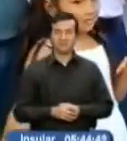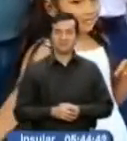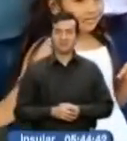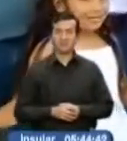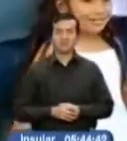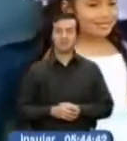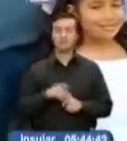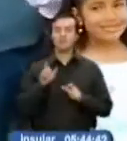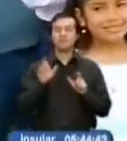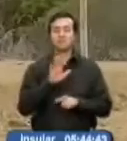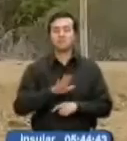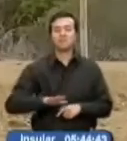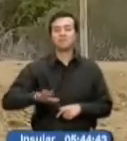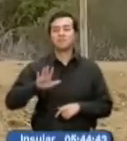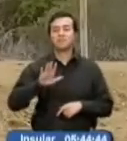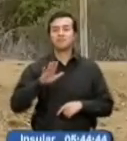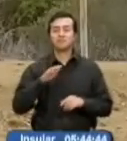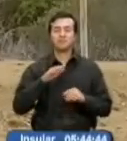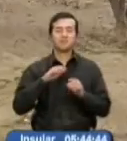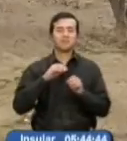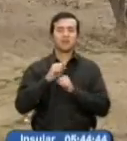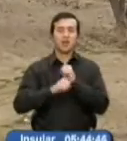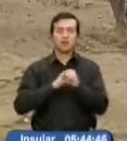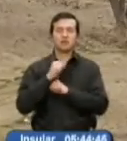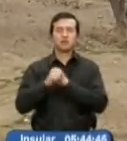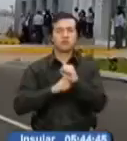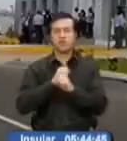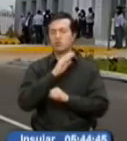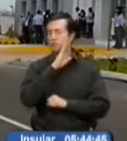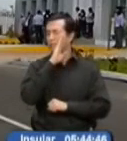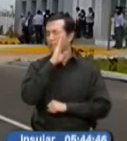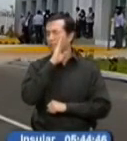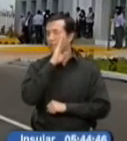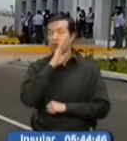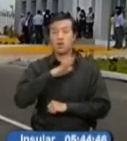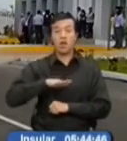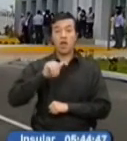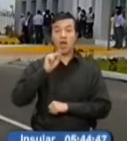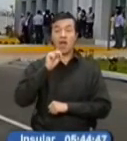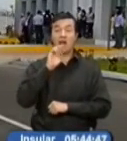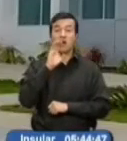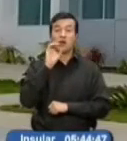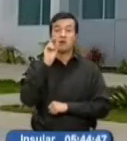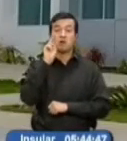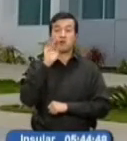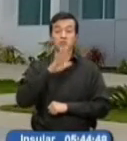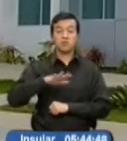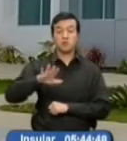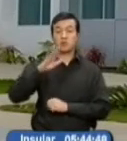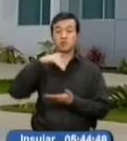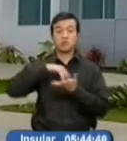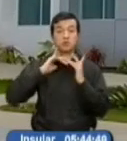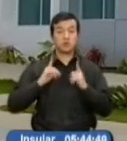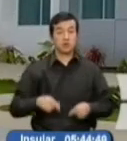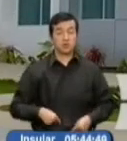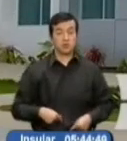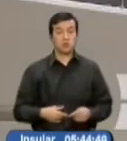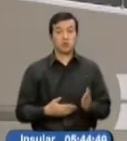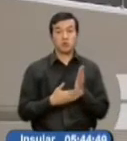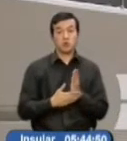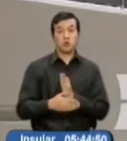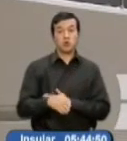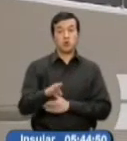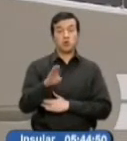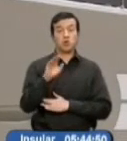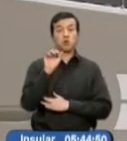Para una población peninsular postergada por décadas, Ancón, este centro de salud tipo A es muy importante y necesario.